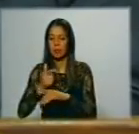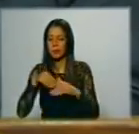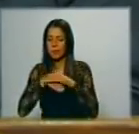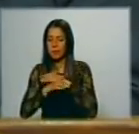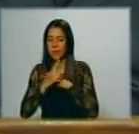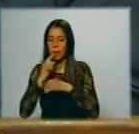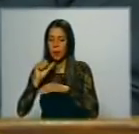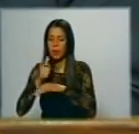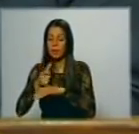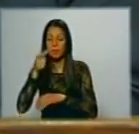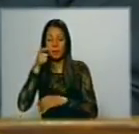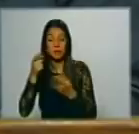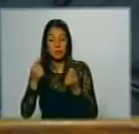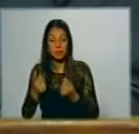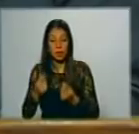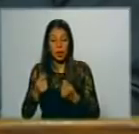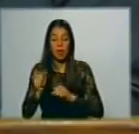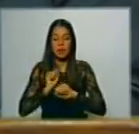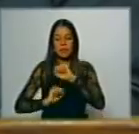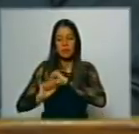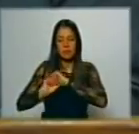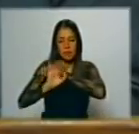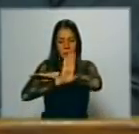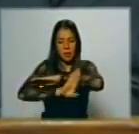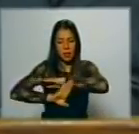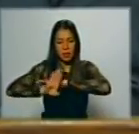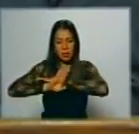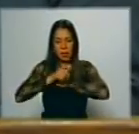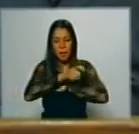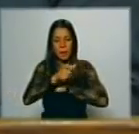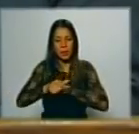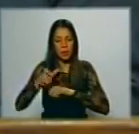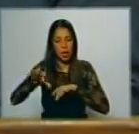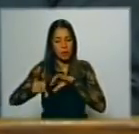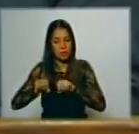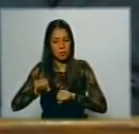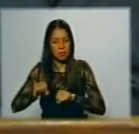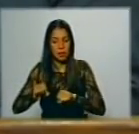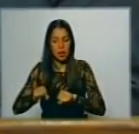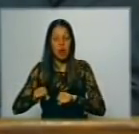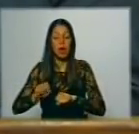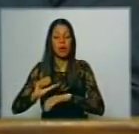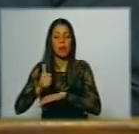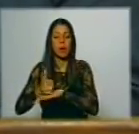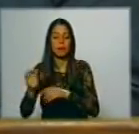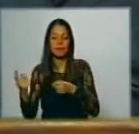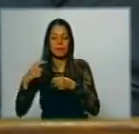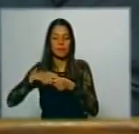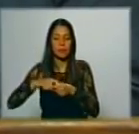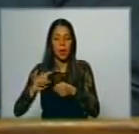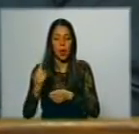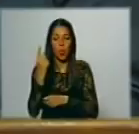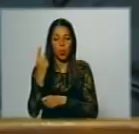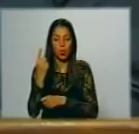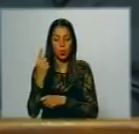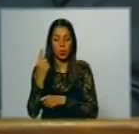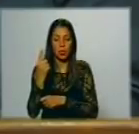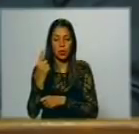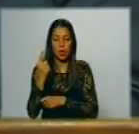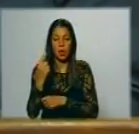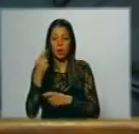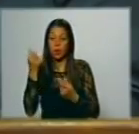Superintendencia Nacional para la Defensa de los Derechos Socioeconómicos estará conformada por: 1. Las